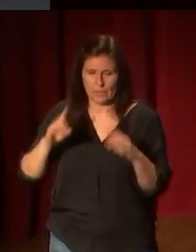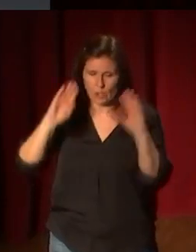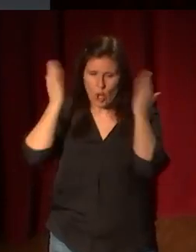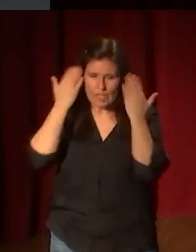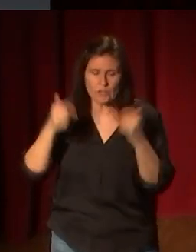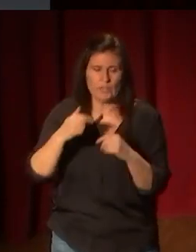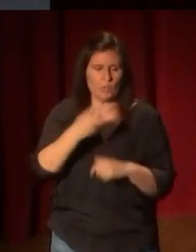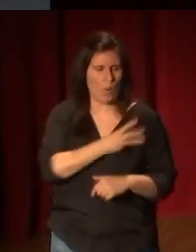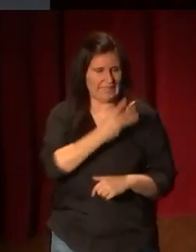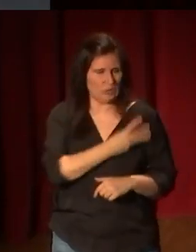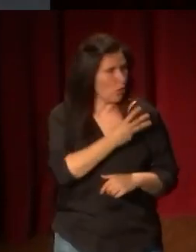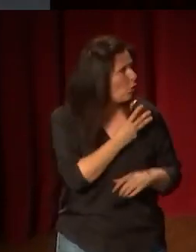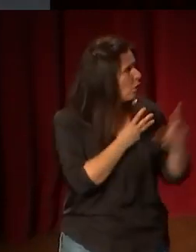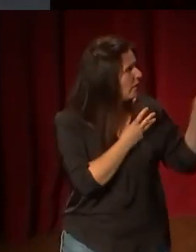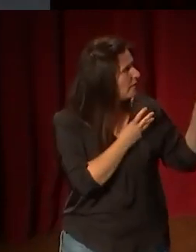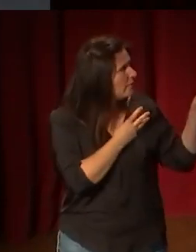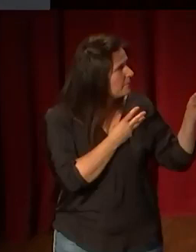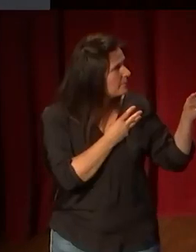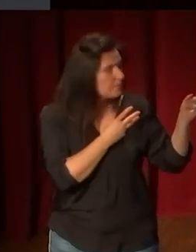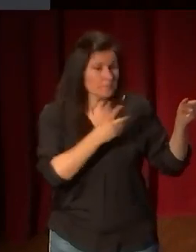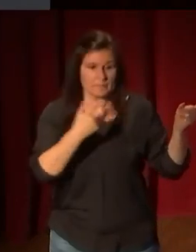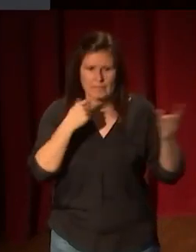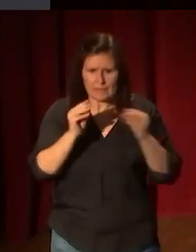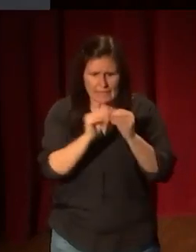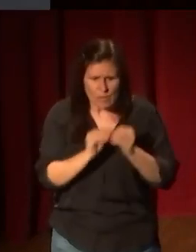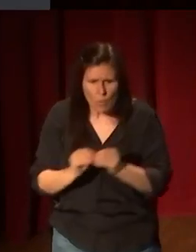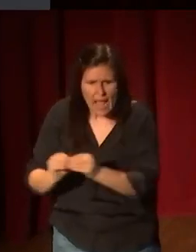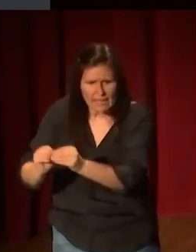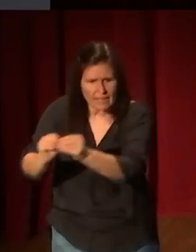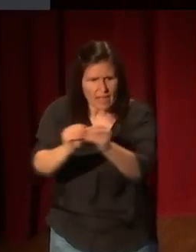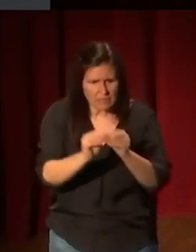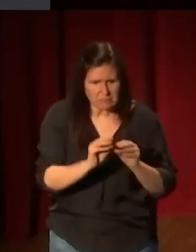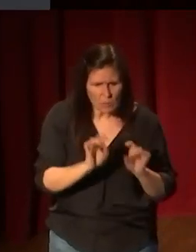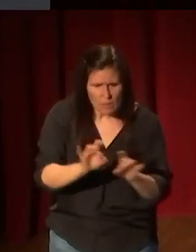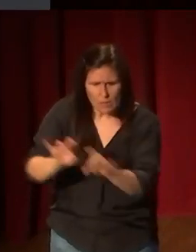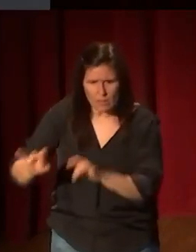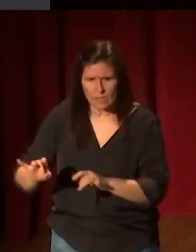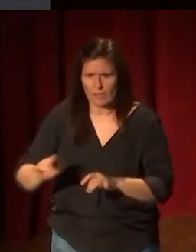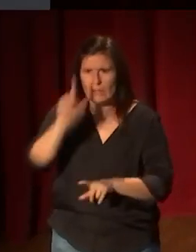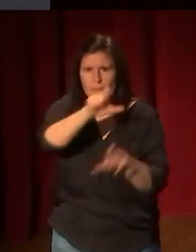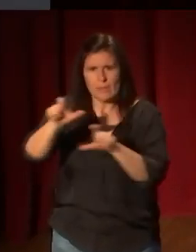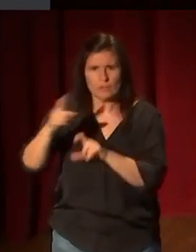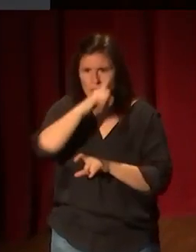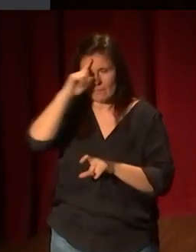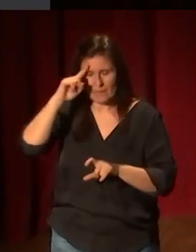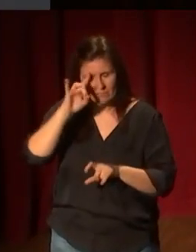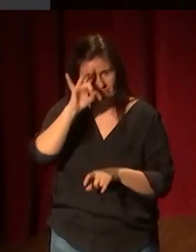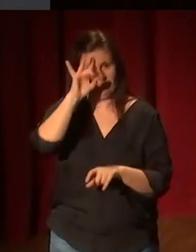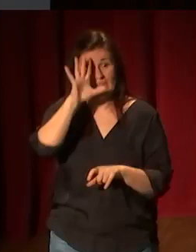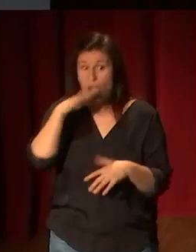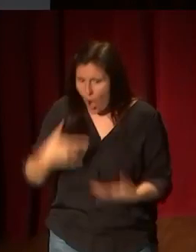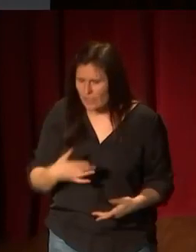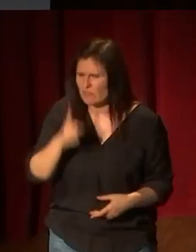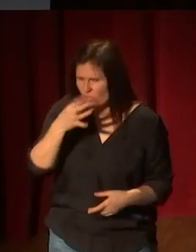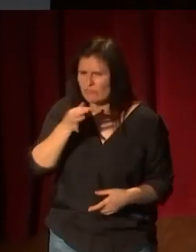muestra esa regularidad esa armonía constructiva que tanto sorprendían los madrileños y que todavía hoy creo yo nos sigue sorprendiendo